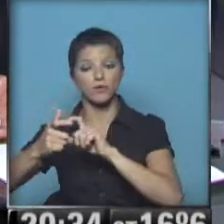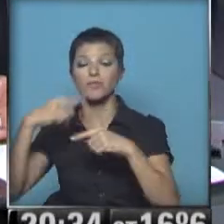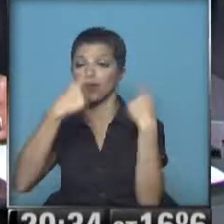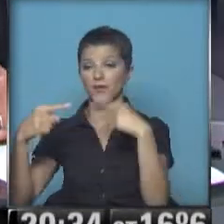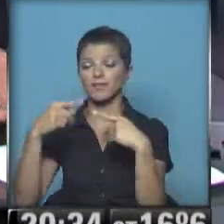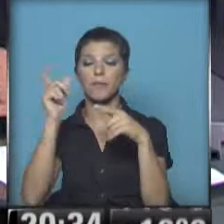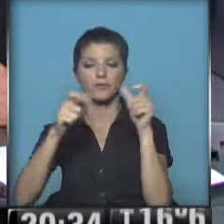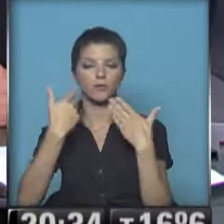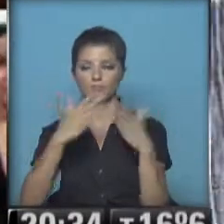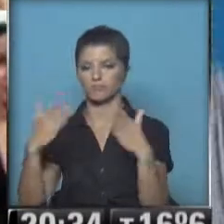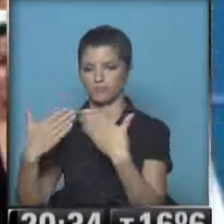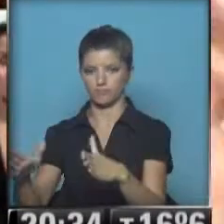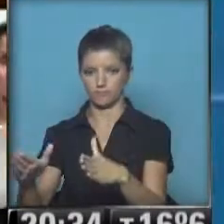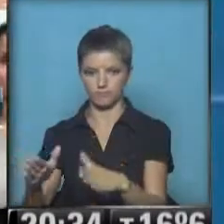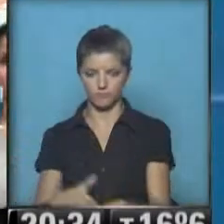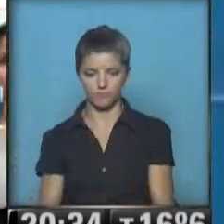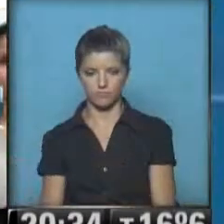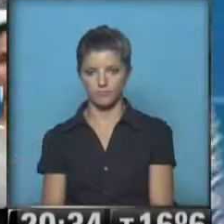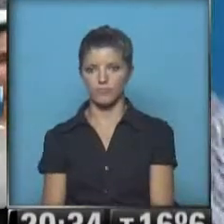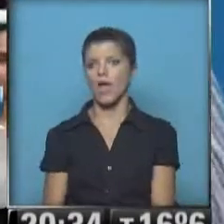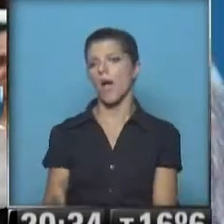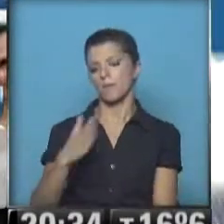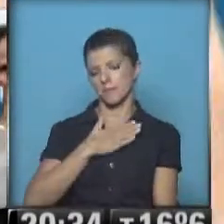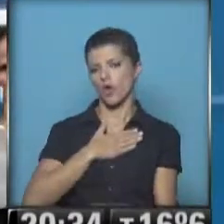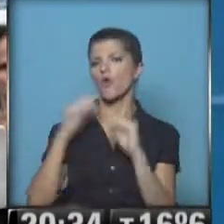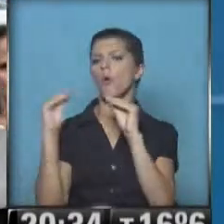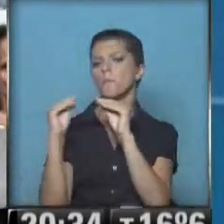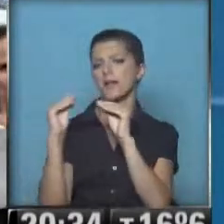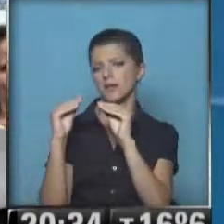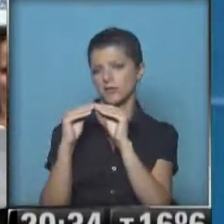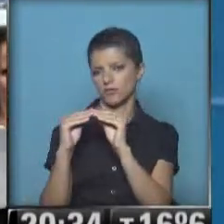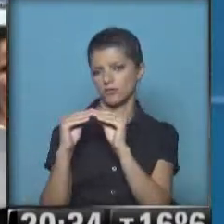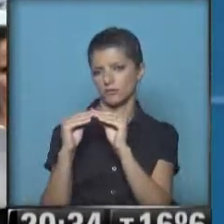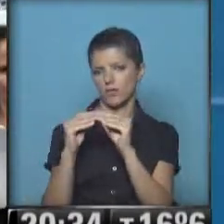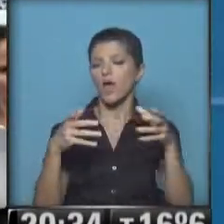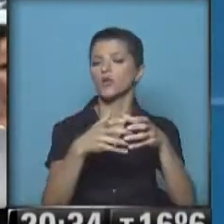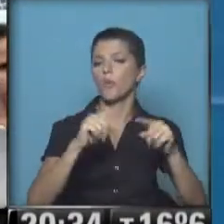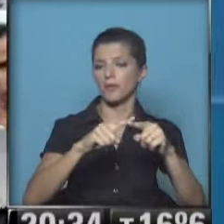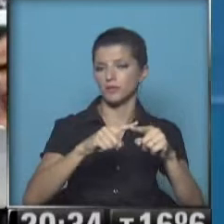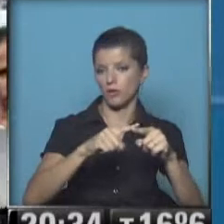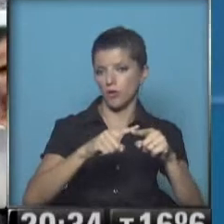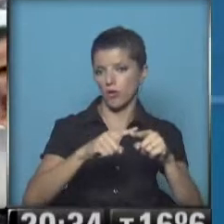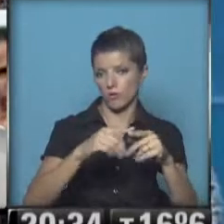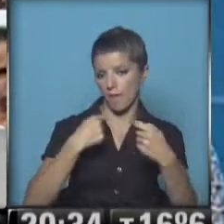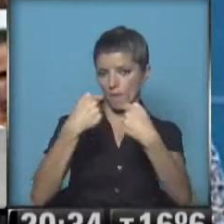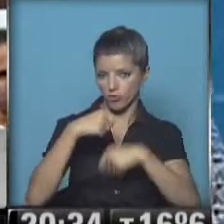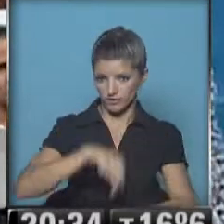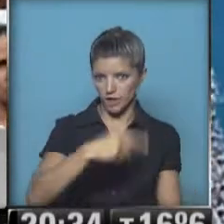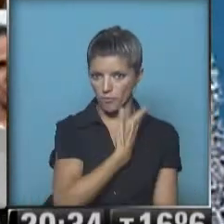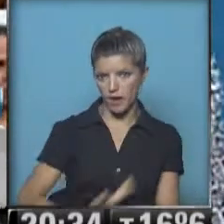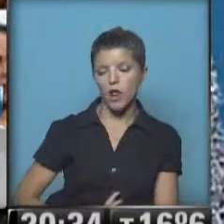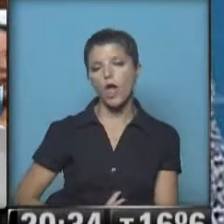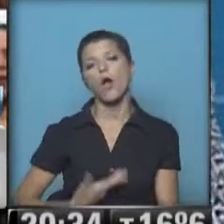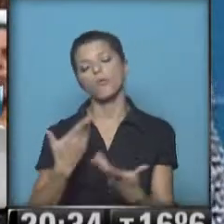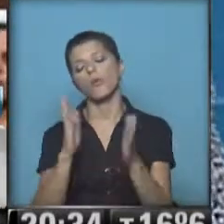fueron, abandonaron el barco. A mis propios compañeros de la fuerza política, un baño de